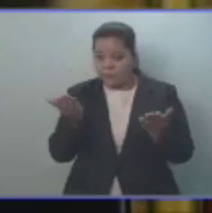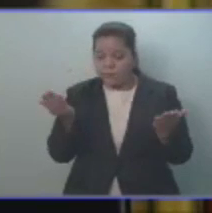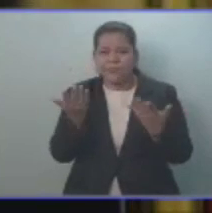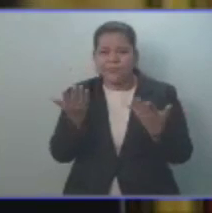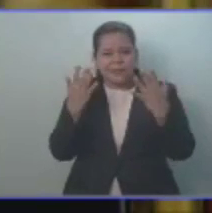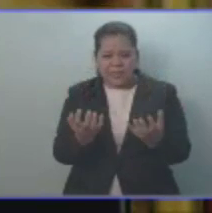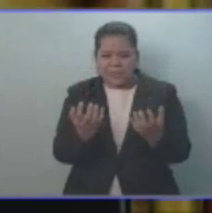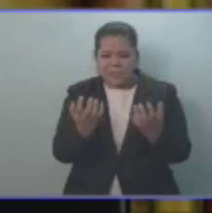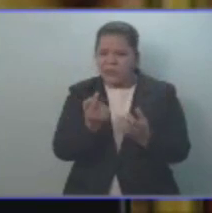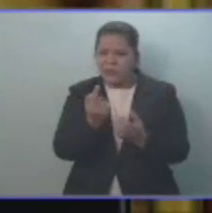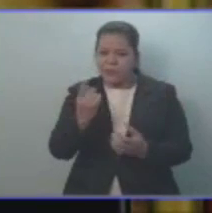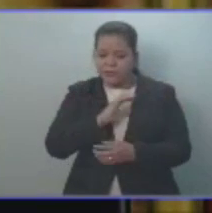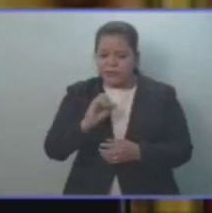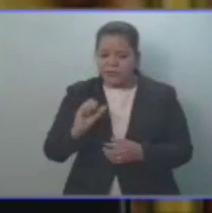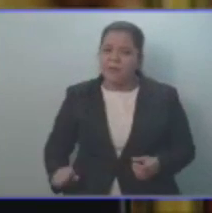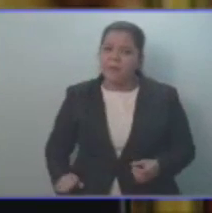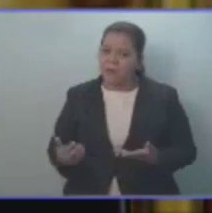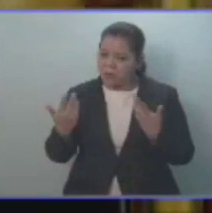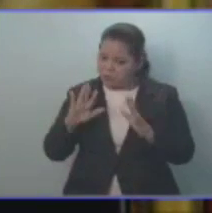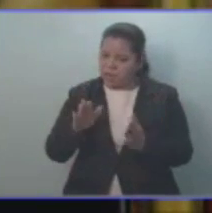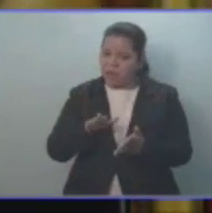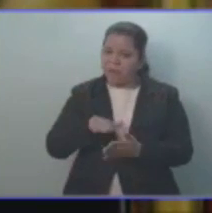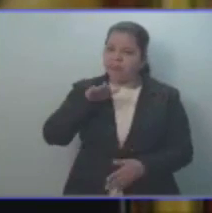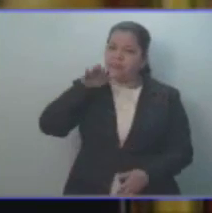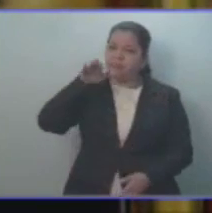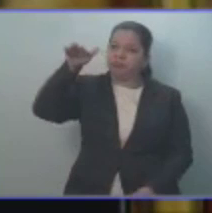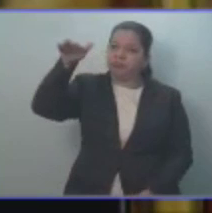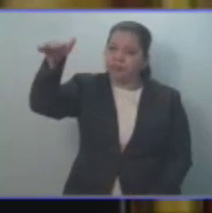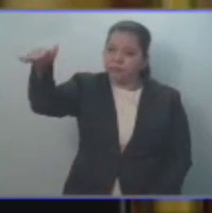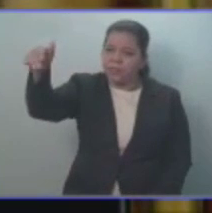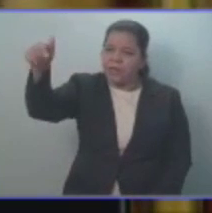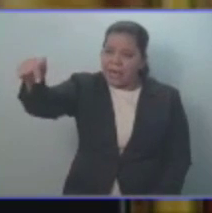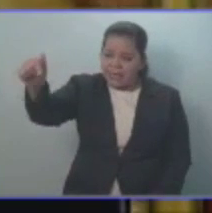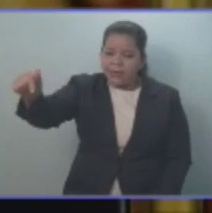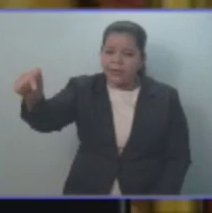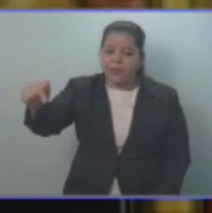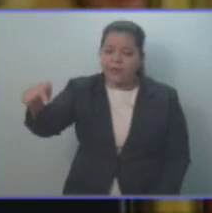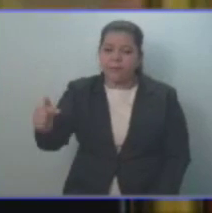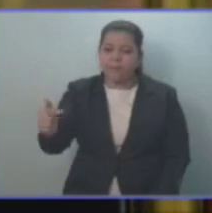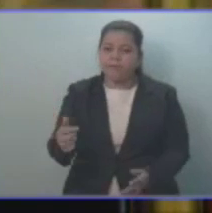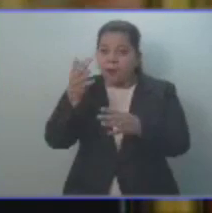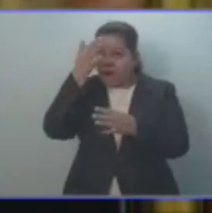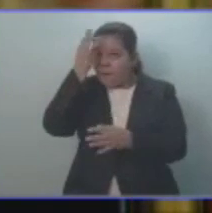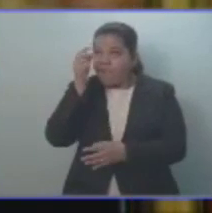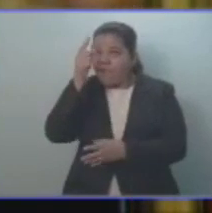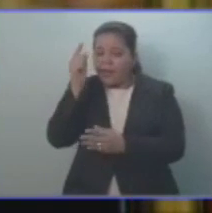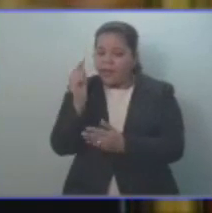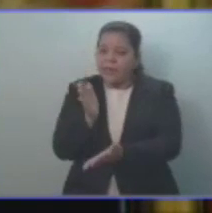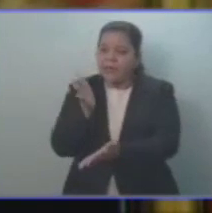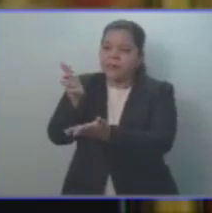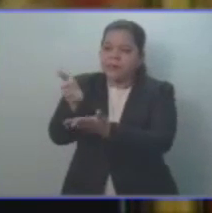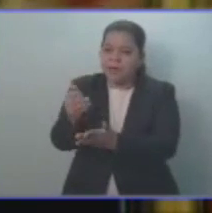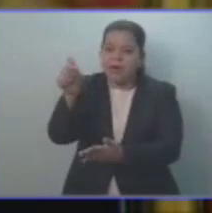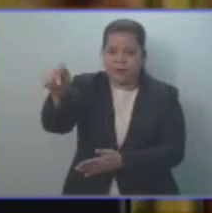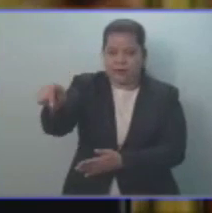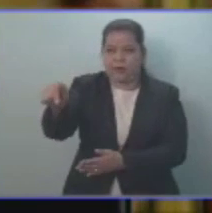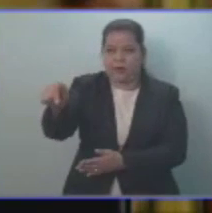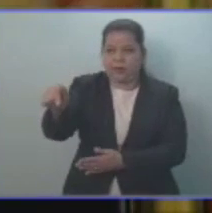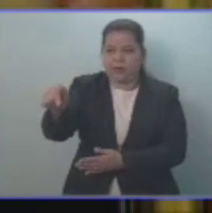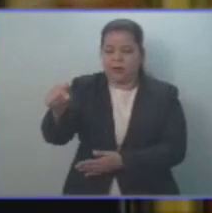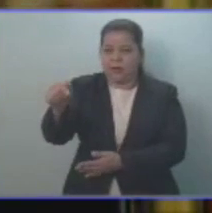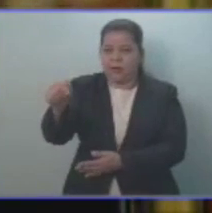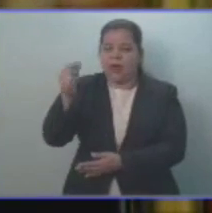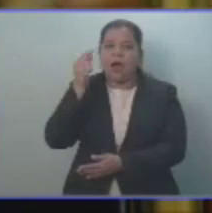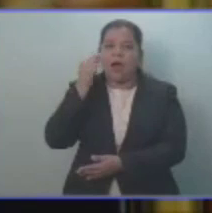encuentran miles de salvadoreños, de creyentes que con fe acuden a